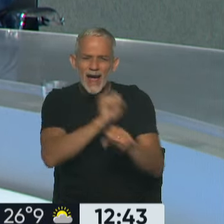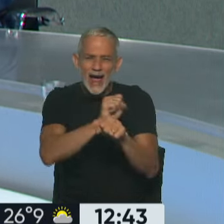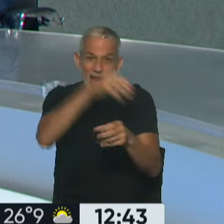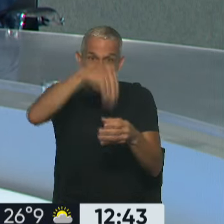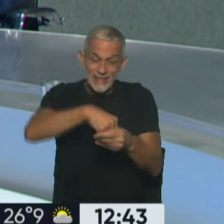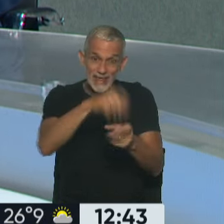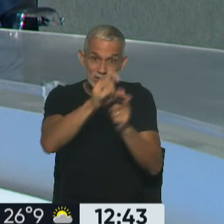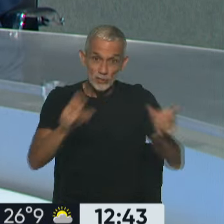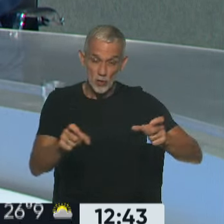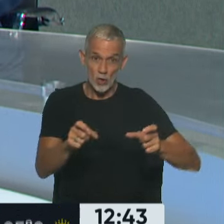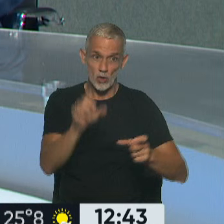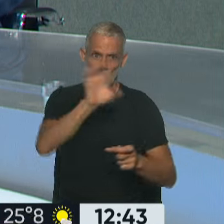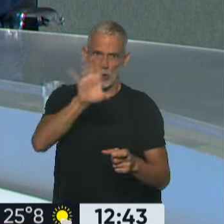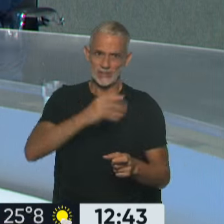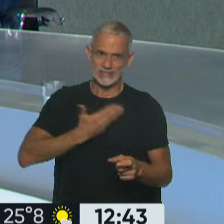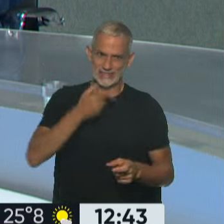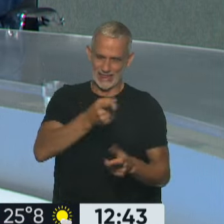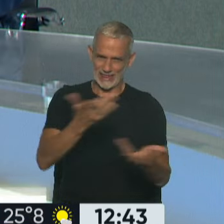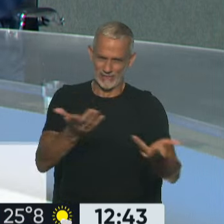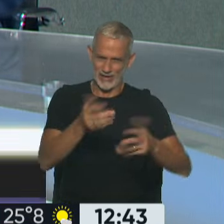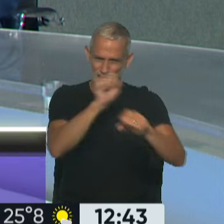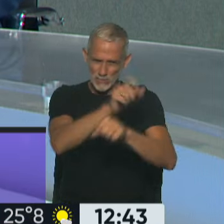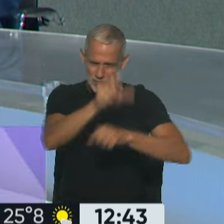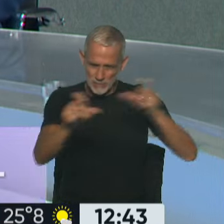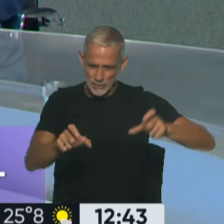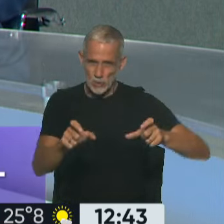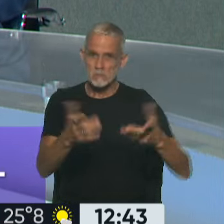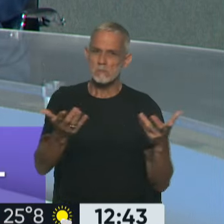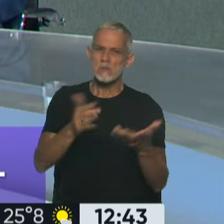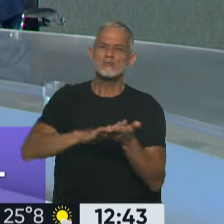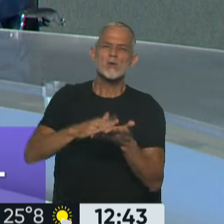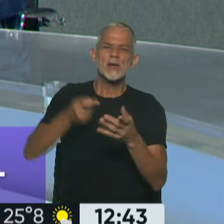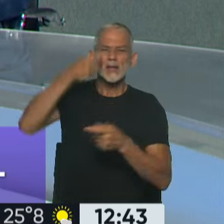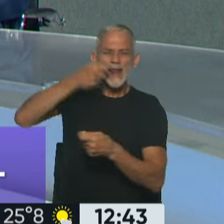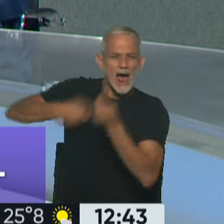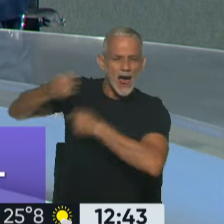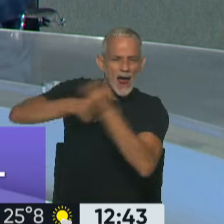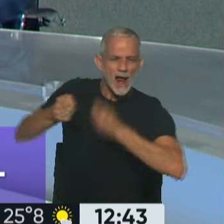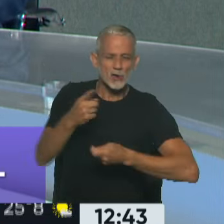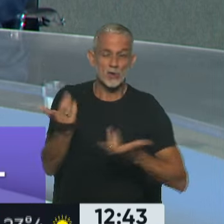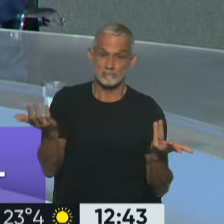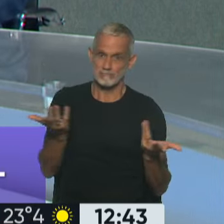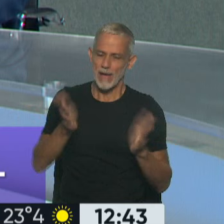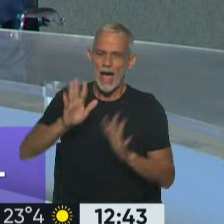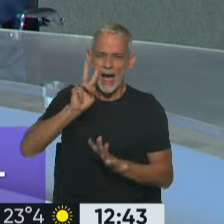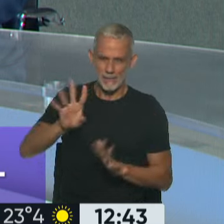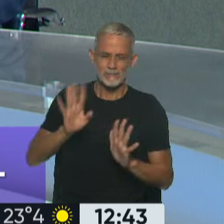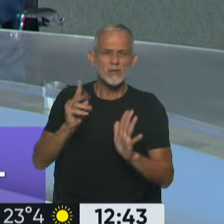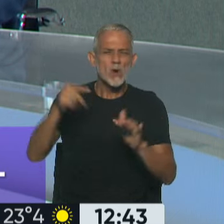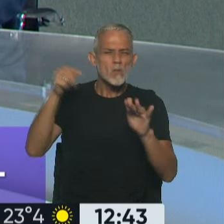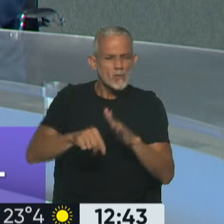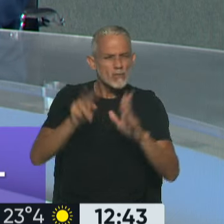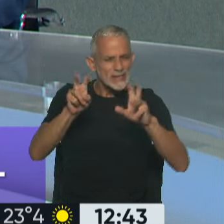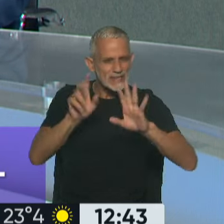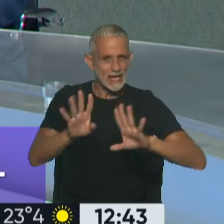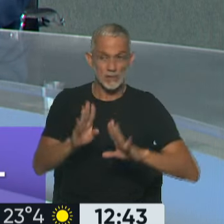una cárcel, claro, de esa provincia, detenidos relacionados con el narcotráfico. Queremos ya mismo profundizar este tema,